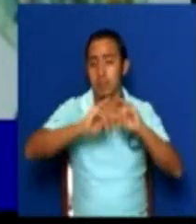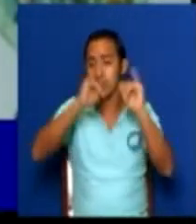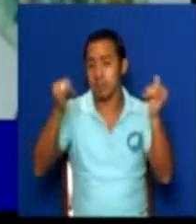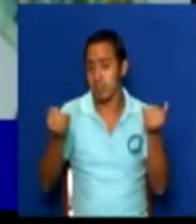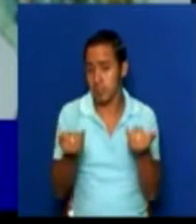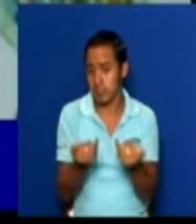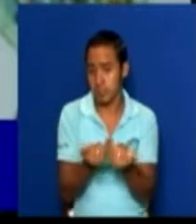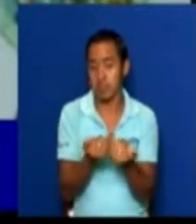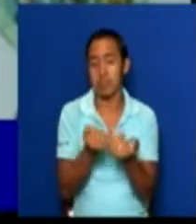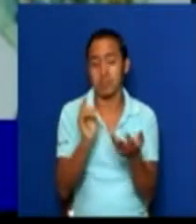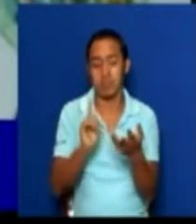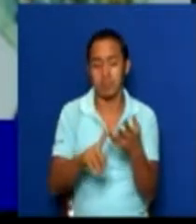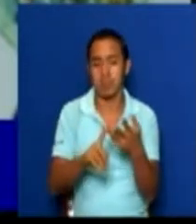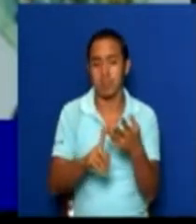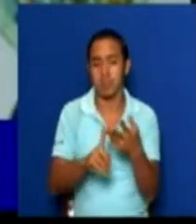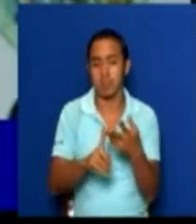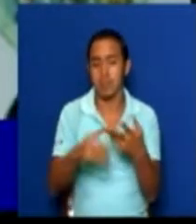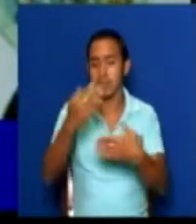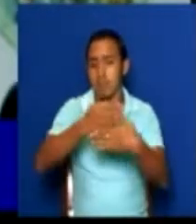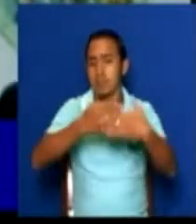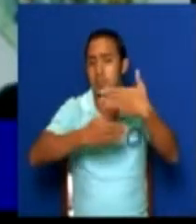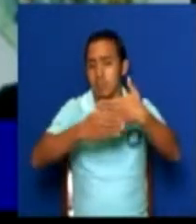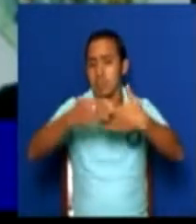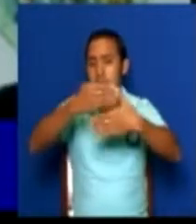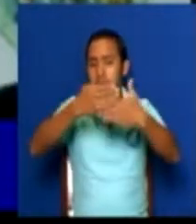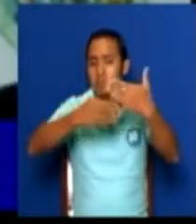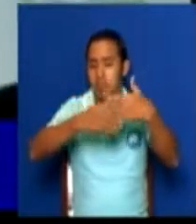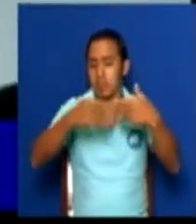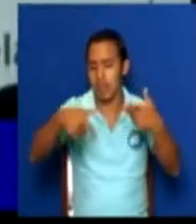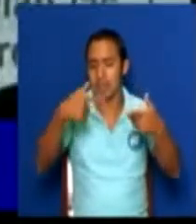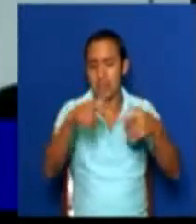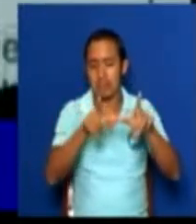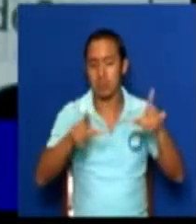internacionales y el sector de la construcción.